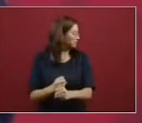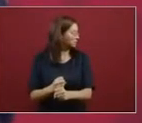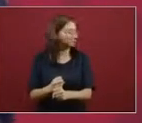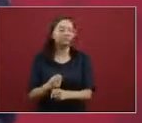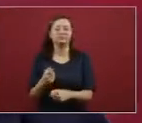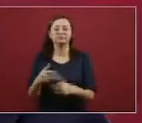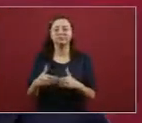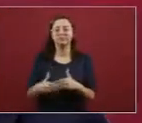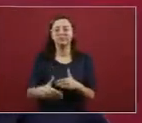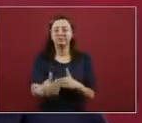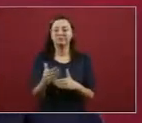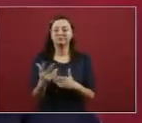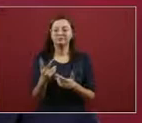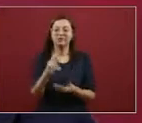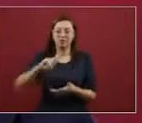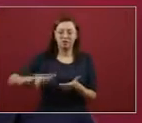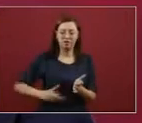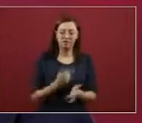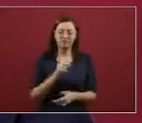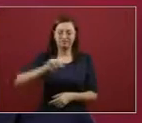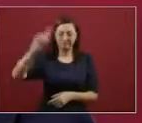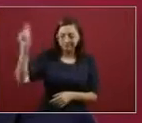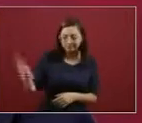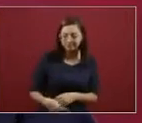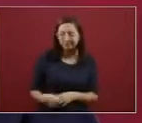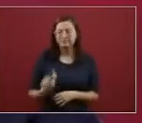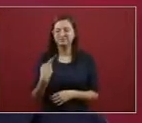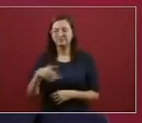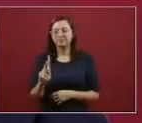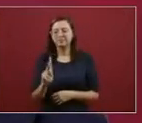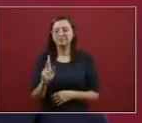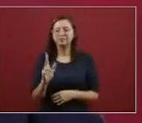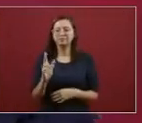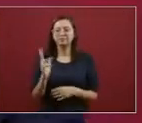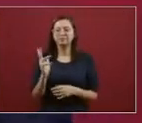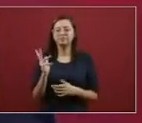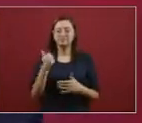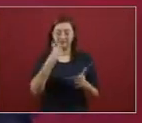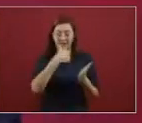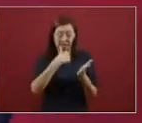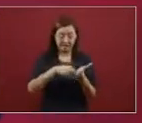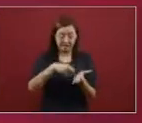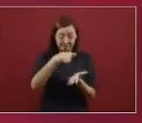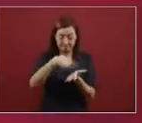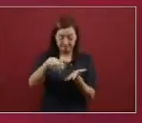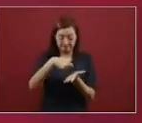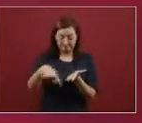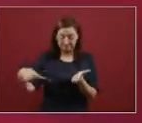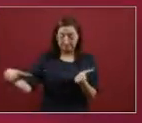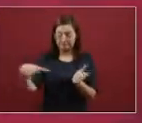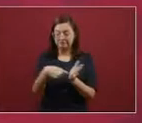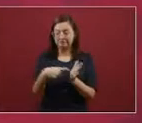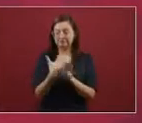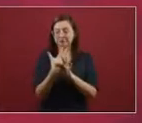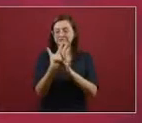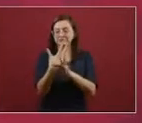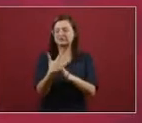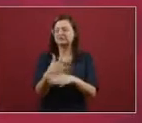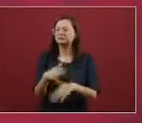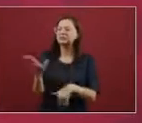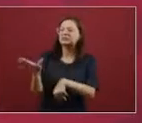este lo vuelven a traer pero regresando a la carta le dice lucas alamán no se